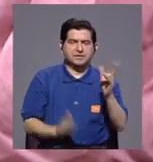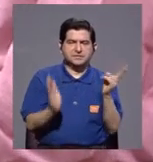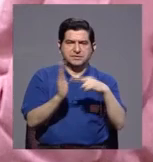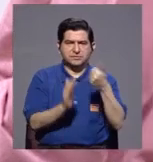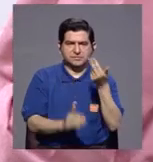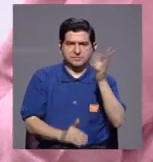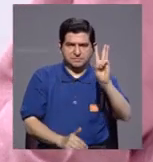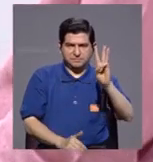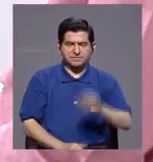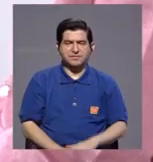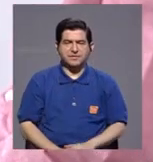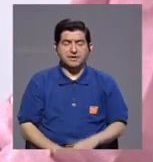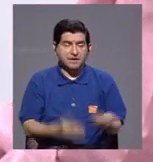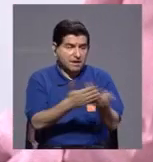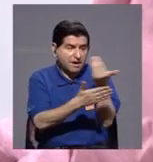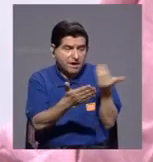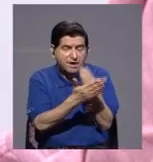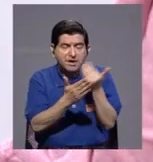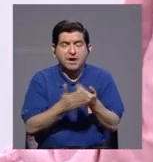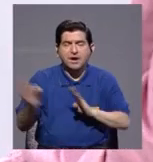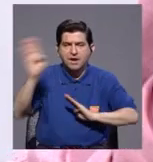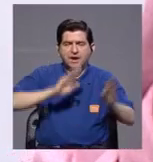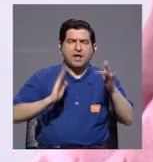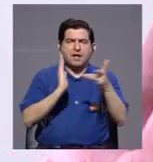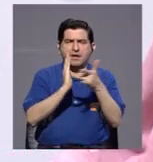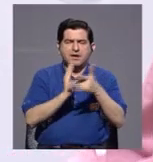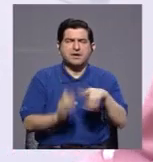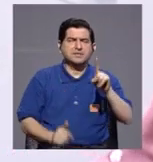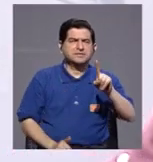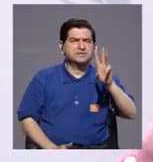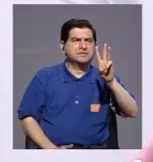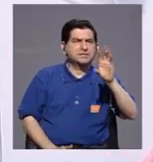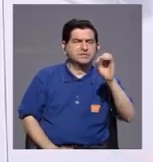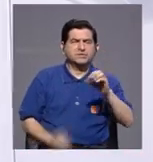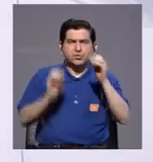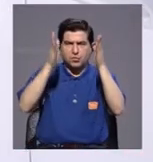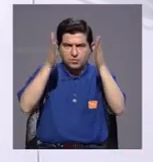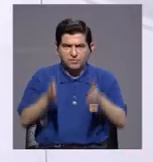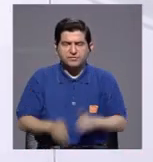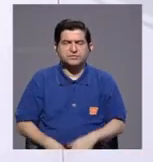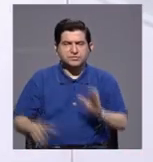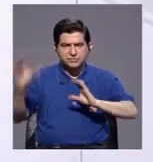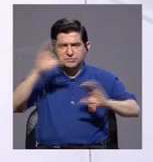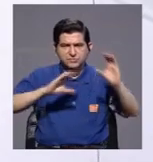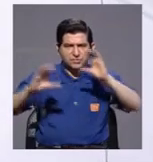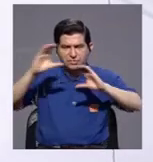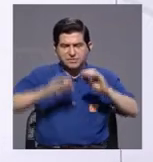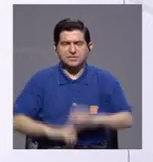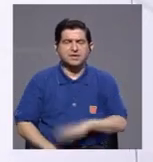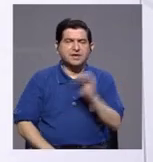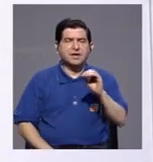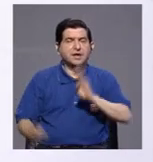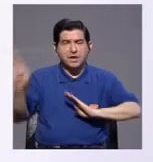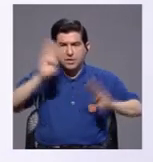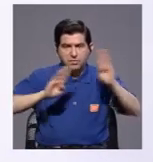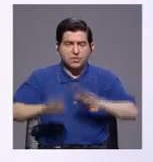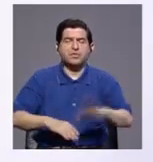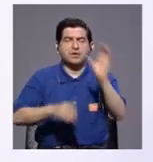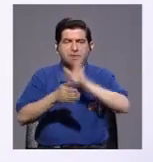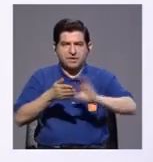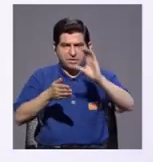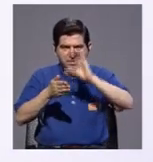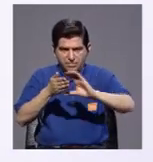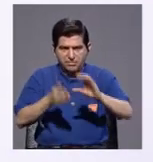logramos actualizar en temas de biotecnología alrededor de 160 profesores de ciencias básicas y biología de